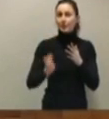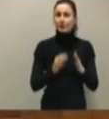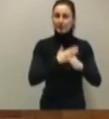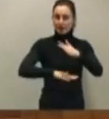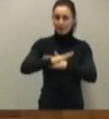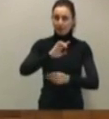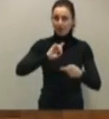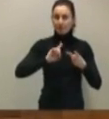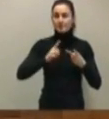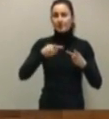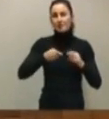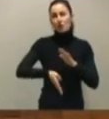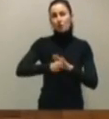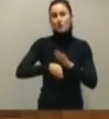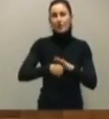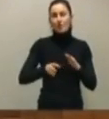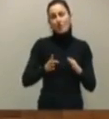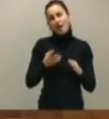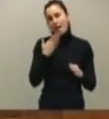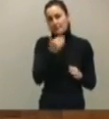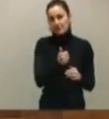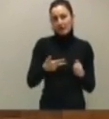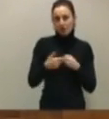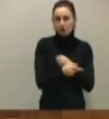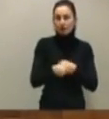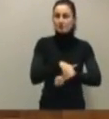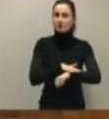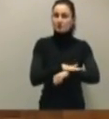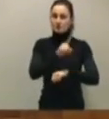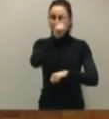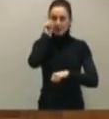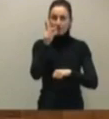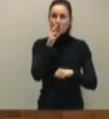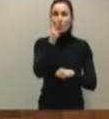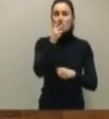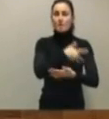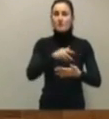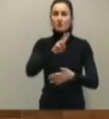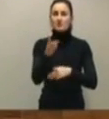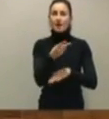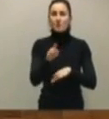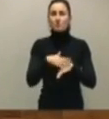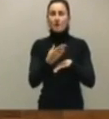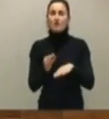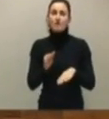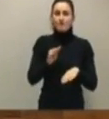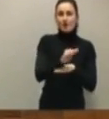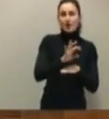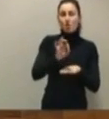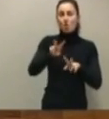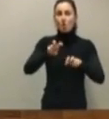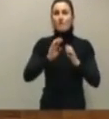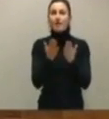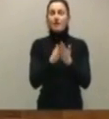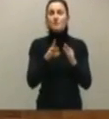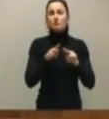diversidad, el mantenimiento, a pesar de los recortes en el presupuesto estatal, de la dotación de 2 millones de euros para las becas o para la compra de libros y